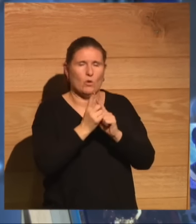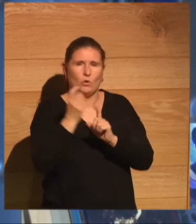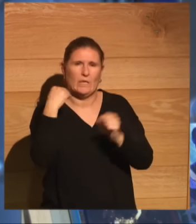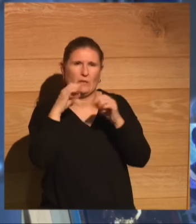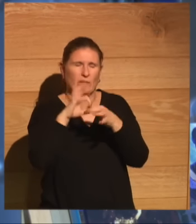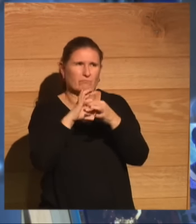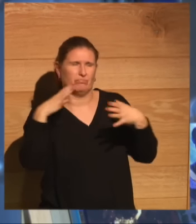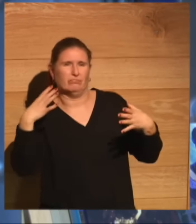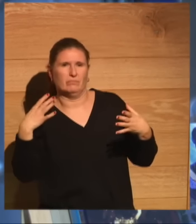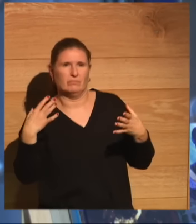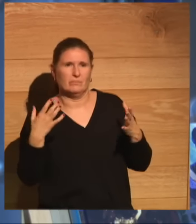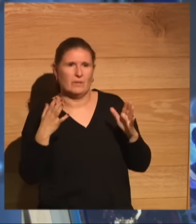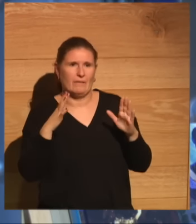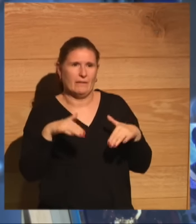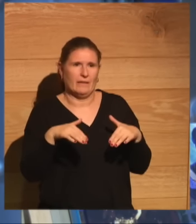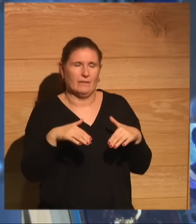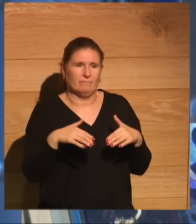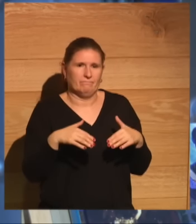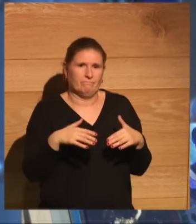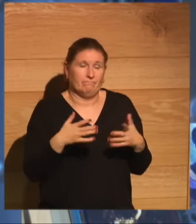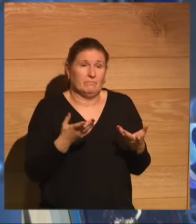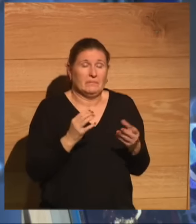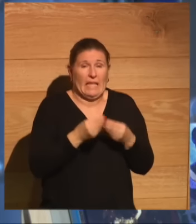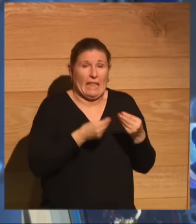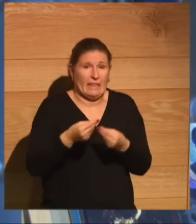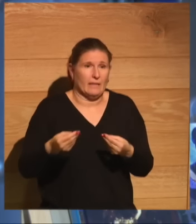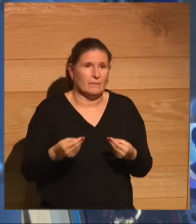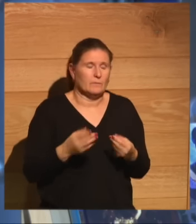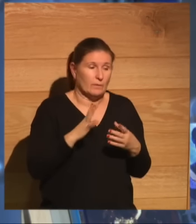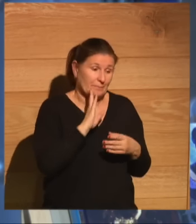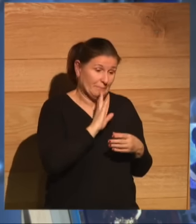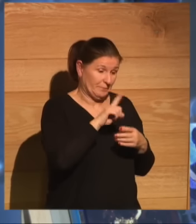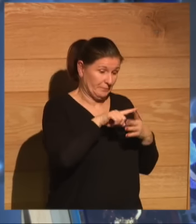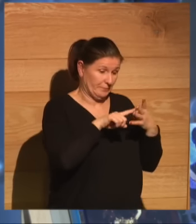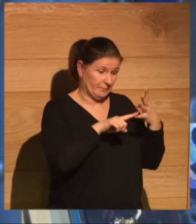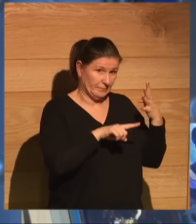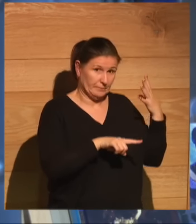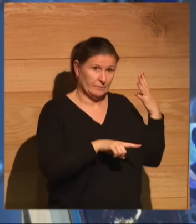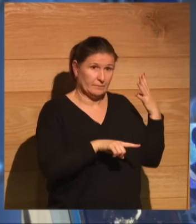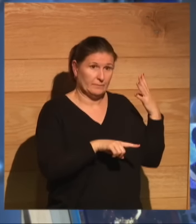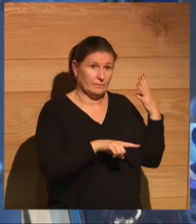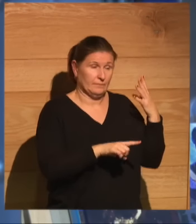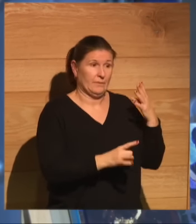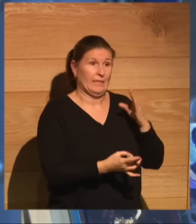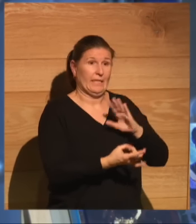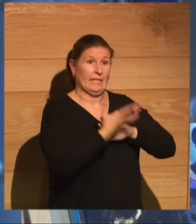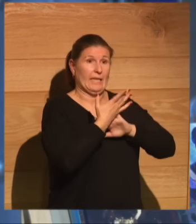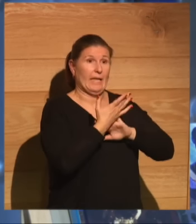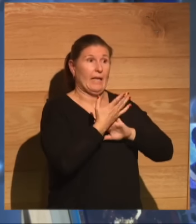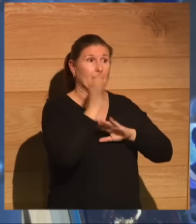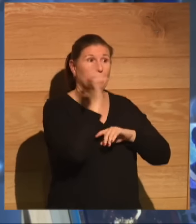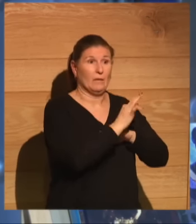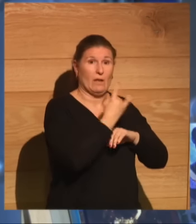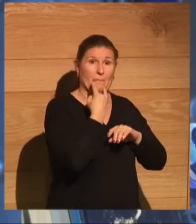normal o casi la única antes. Y cuando suma todo eso, se genera esa película que es